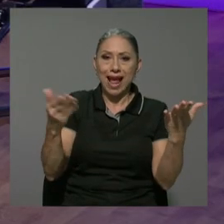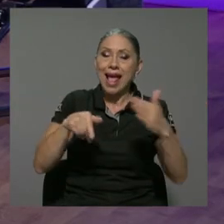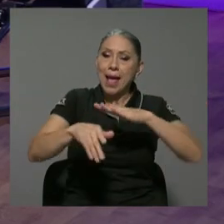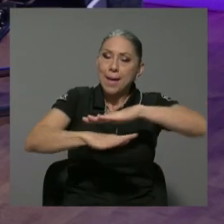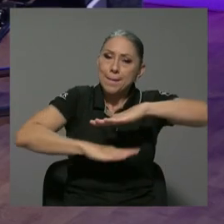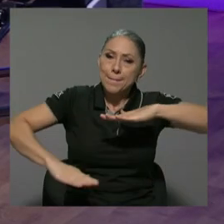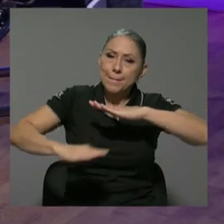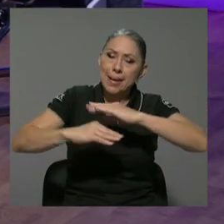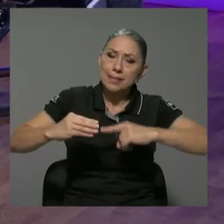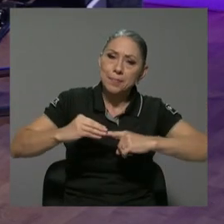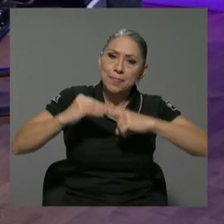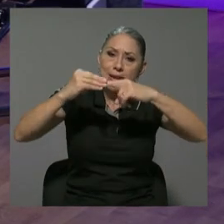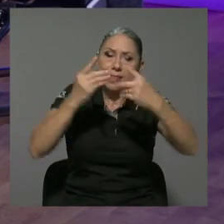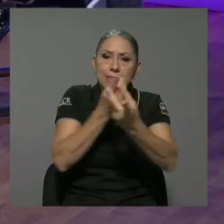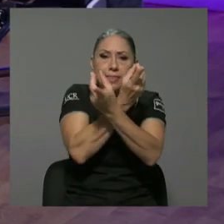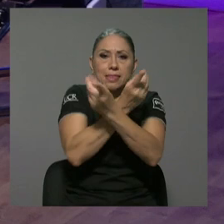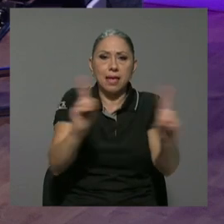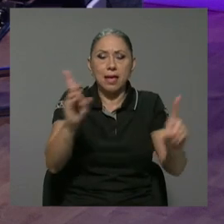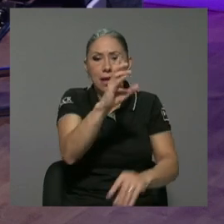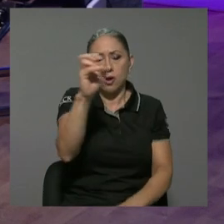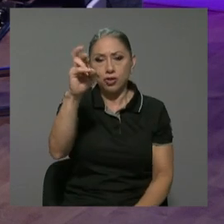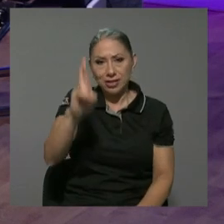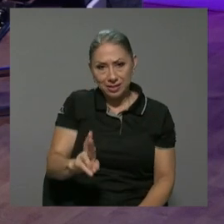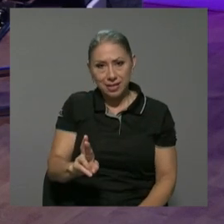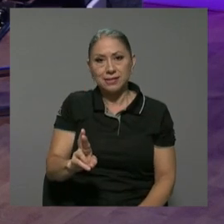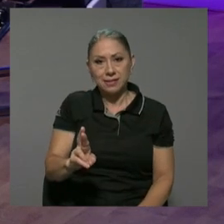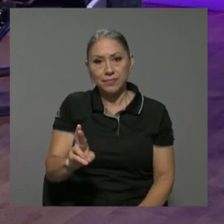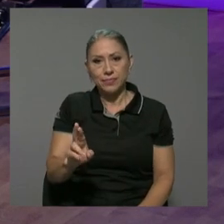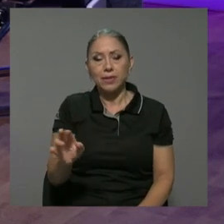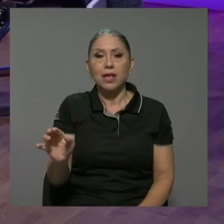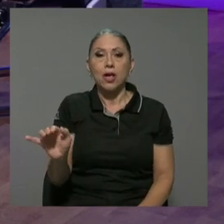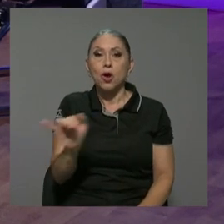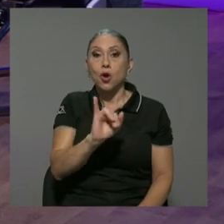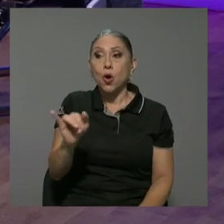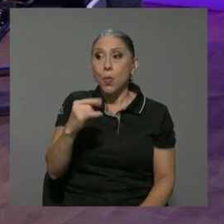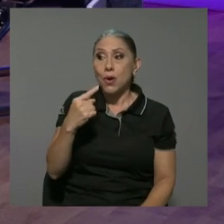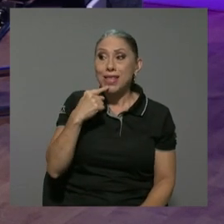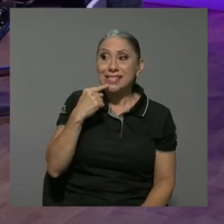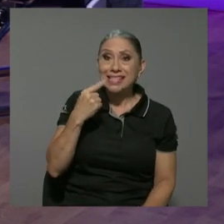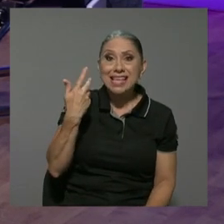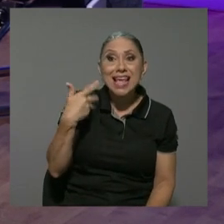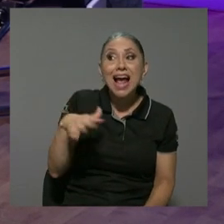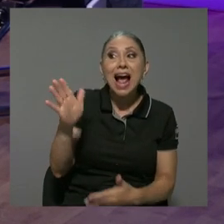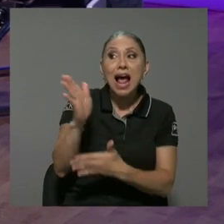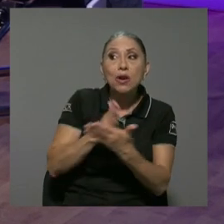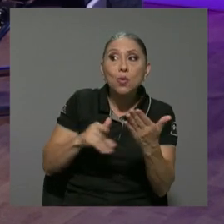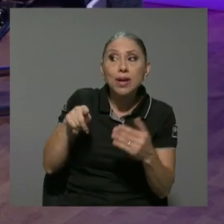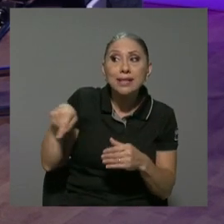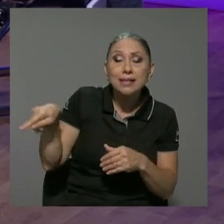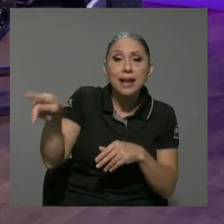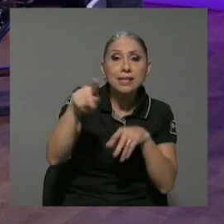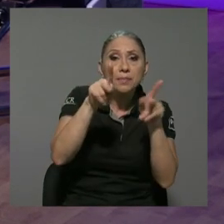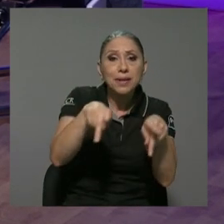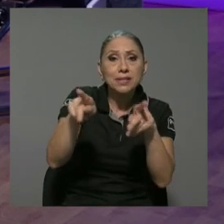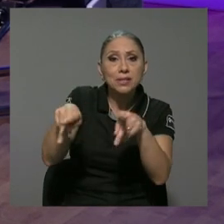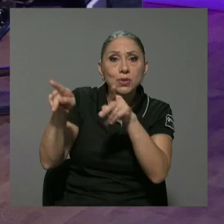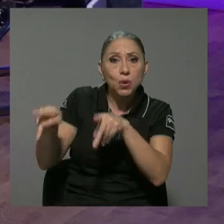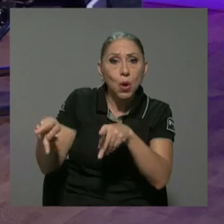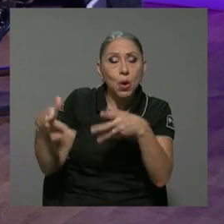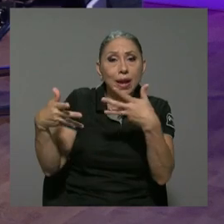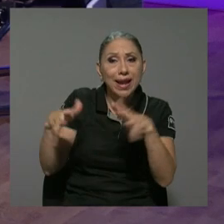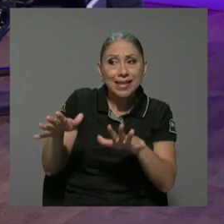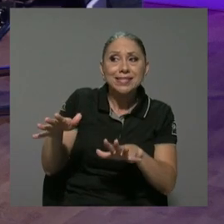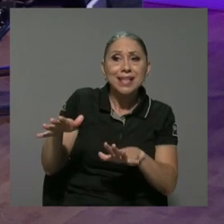fundamental de la democracia costarricense, que, como bien lo decían por ahí algunos de los entrevistados,